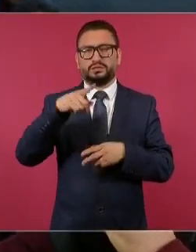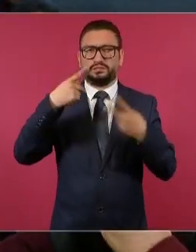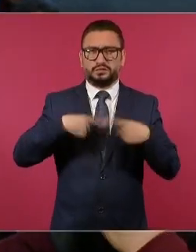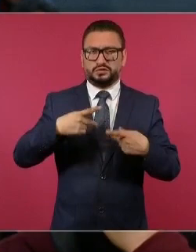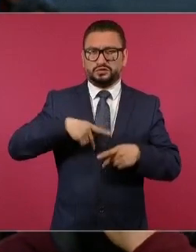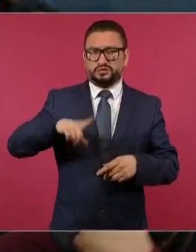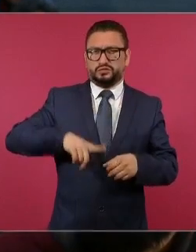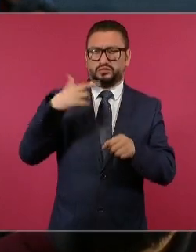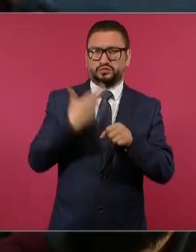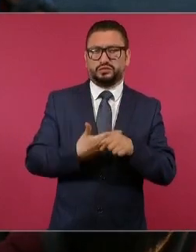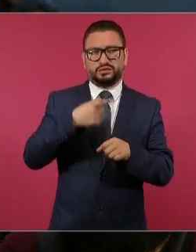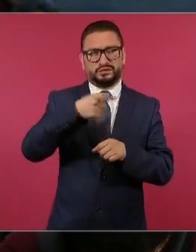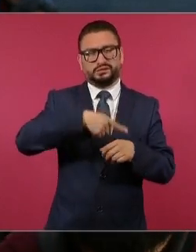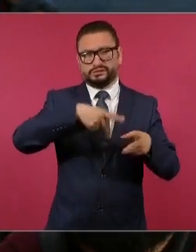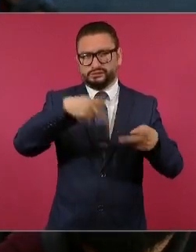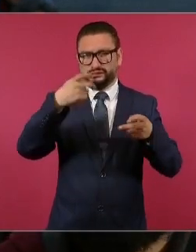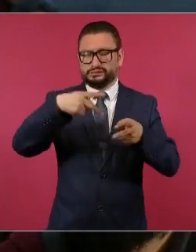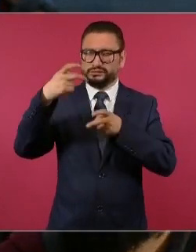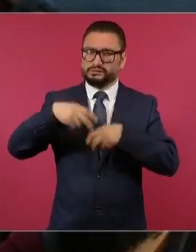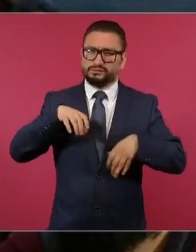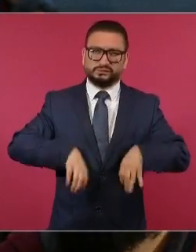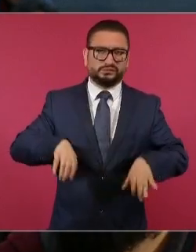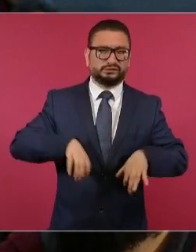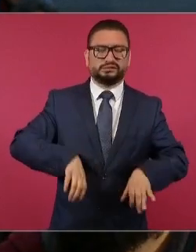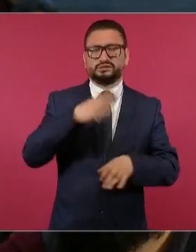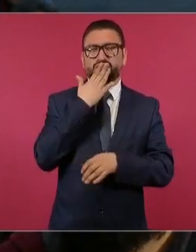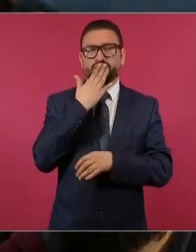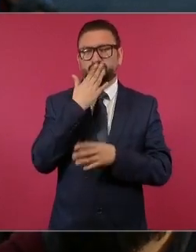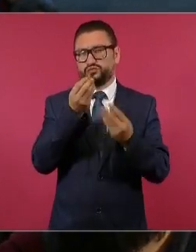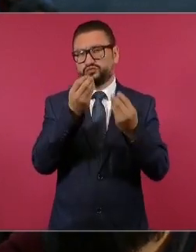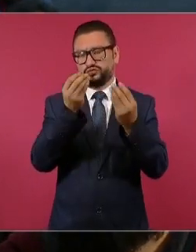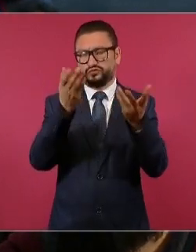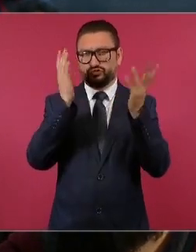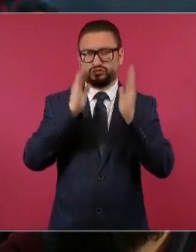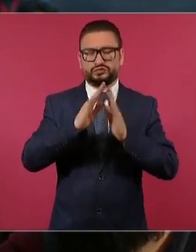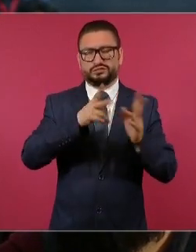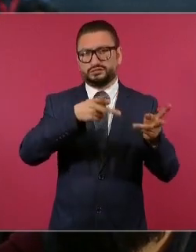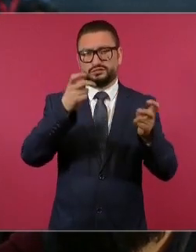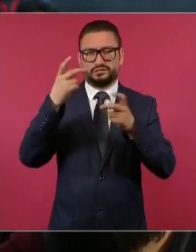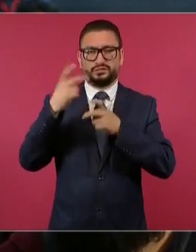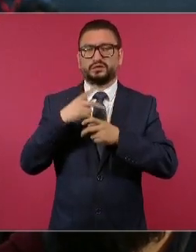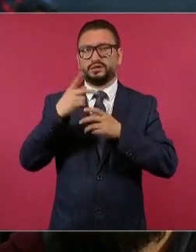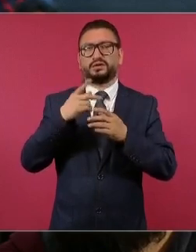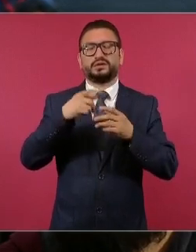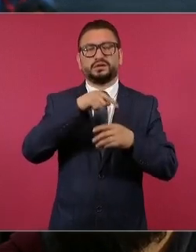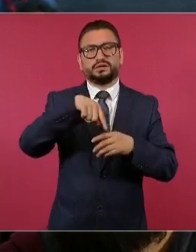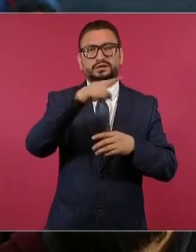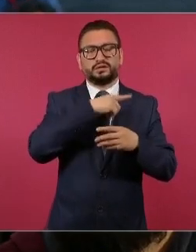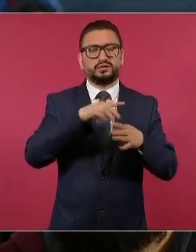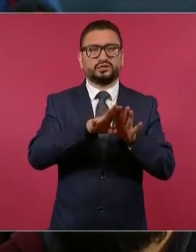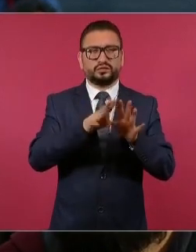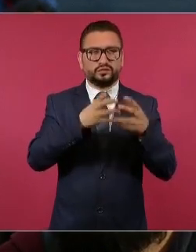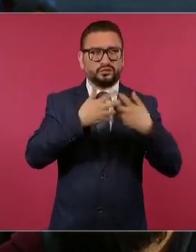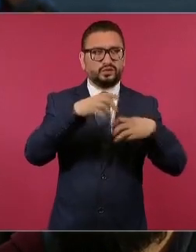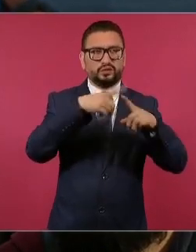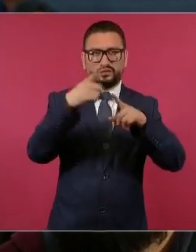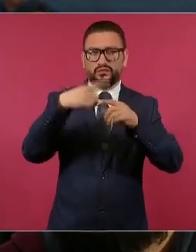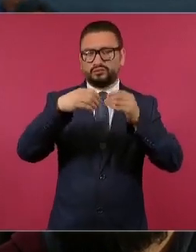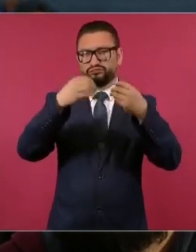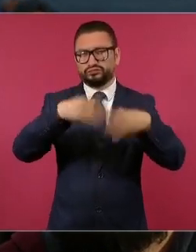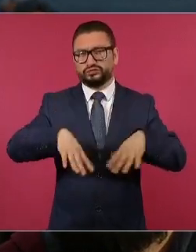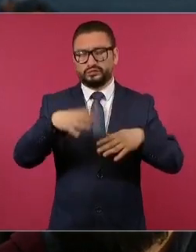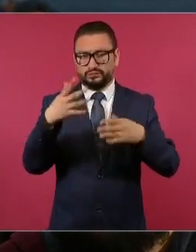de gobernador que, bueno, pues saquearon Sonora, robaron todo lo que encontraron y dejaron caer la infraestructura. Hoy, afortunadamente,